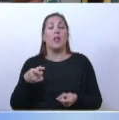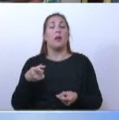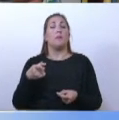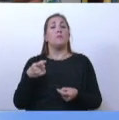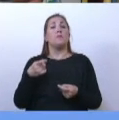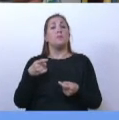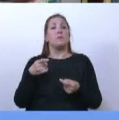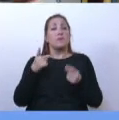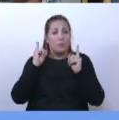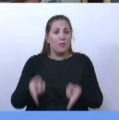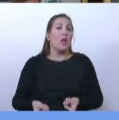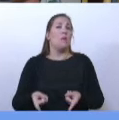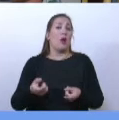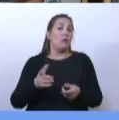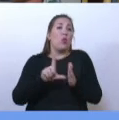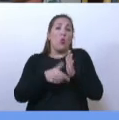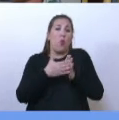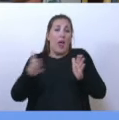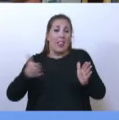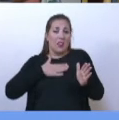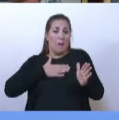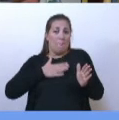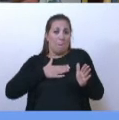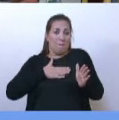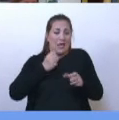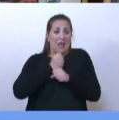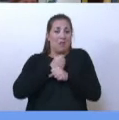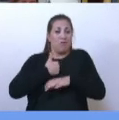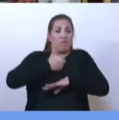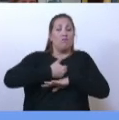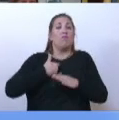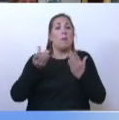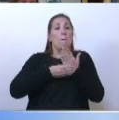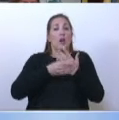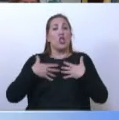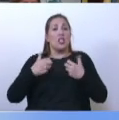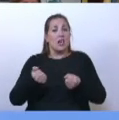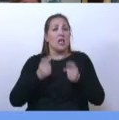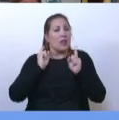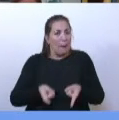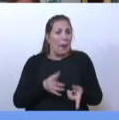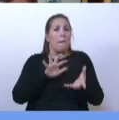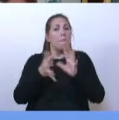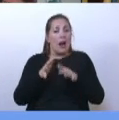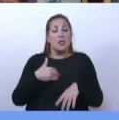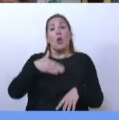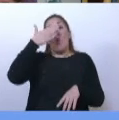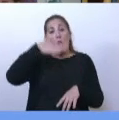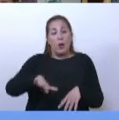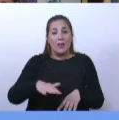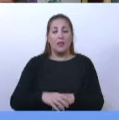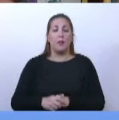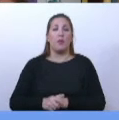durante mi gestión como ministro de salud en la provincia también hechos similares para terminar